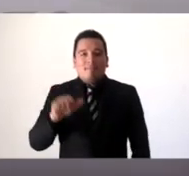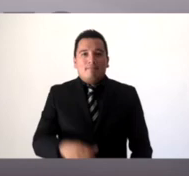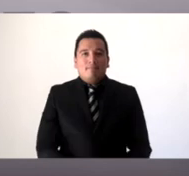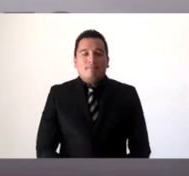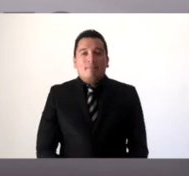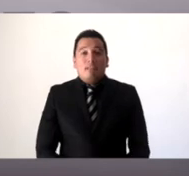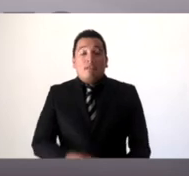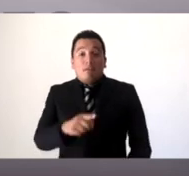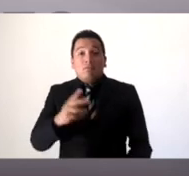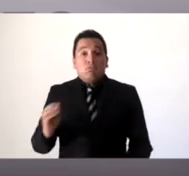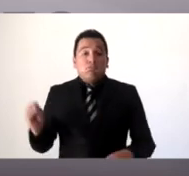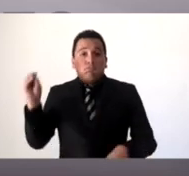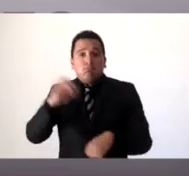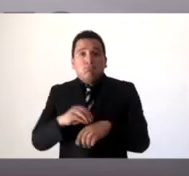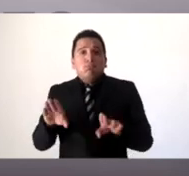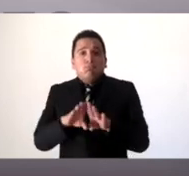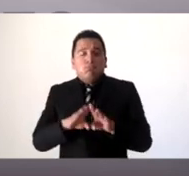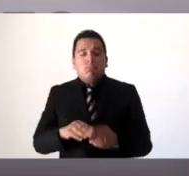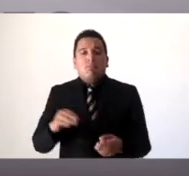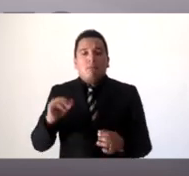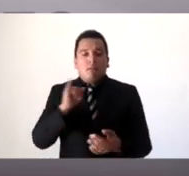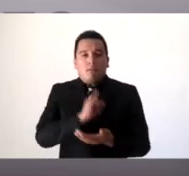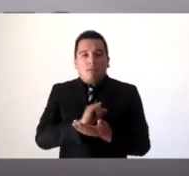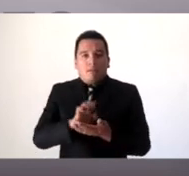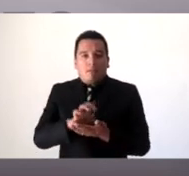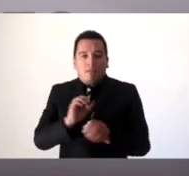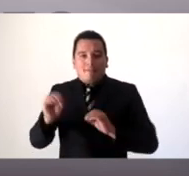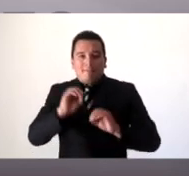de La Urna, llevado hasta ustedes